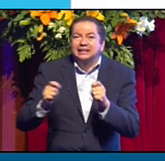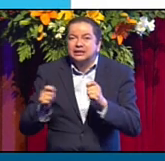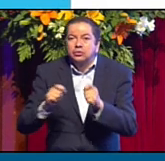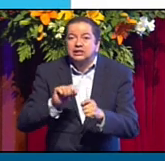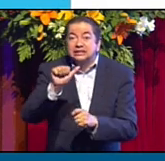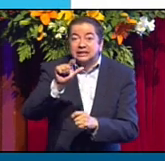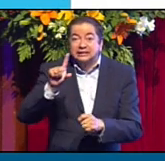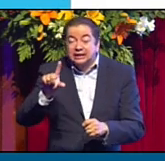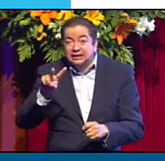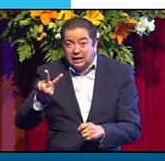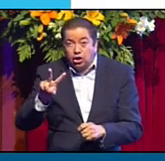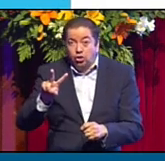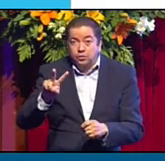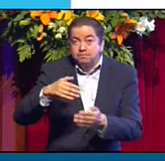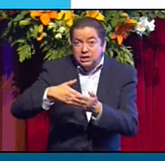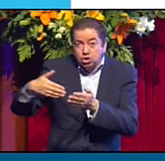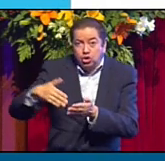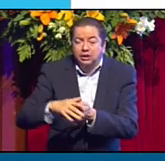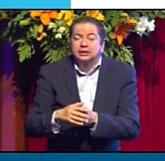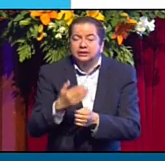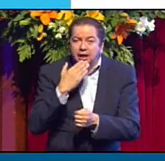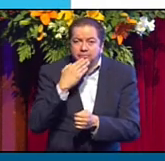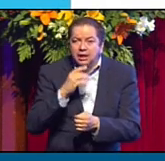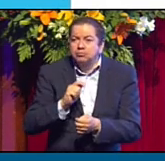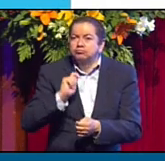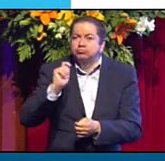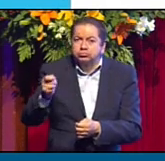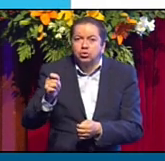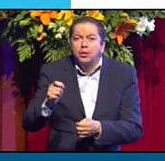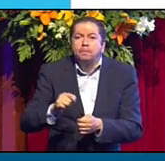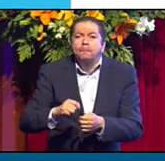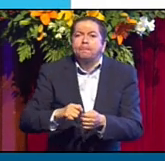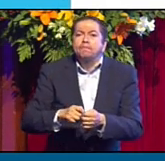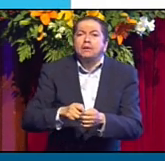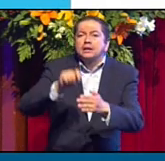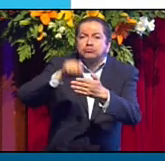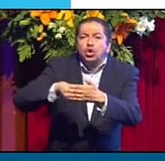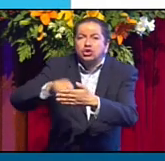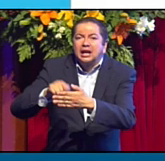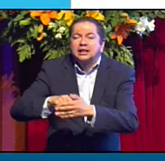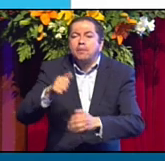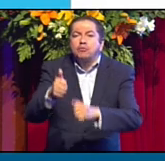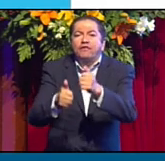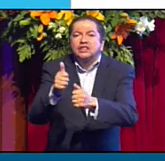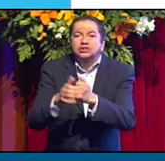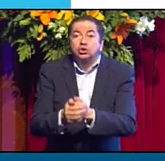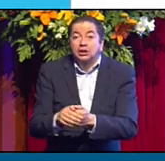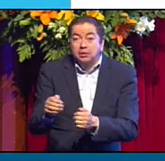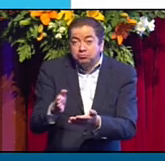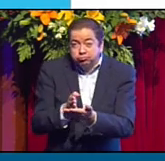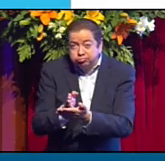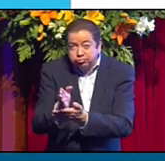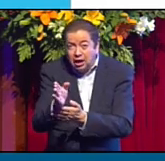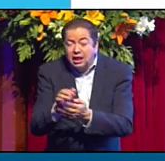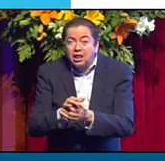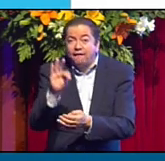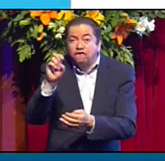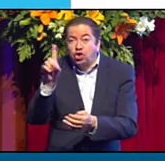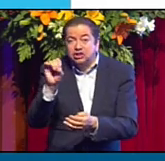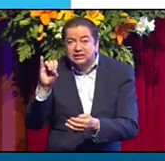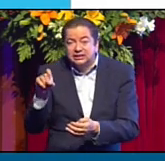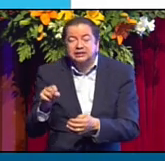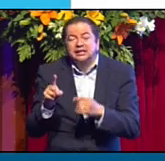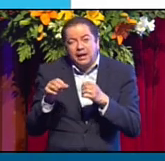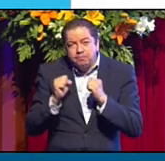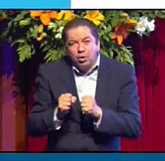qué? 62 millones de pesos. Los recursos para contratar profesionales para esta línea que es del FOSIS pueda poder materializarse